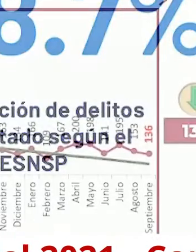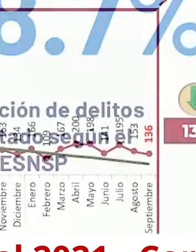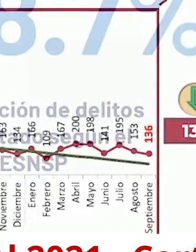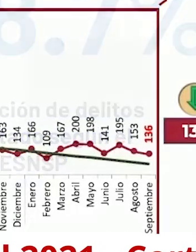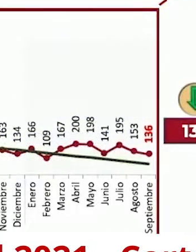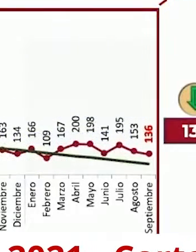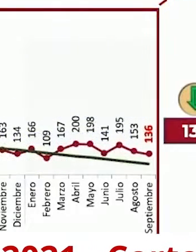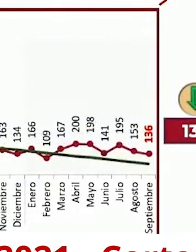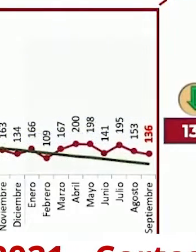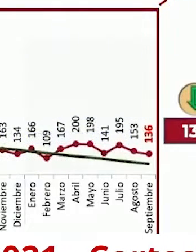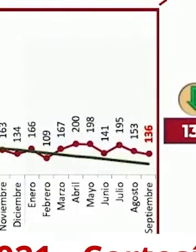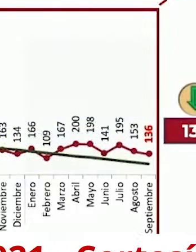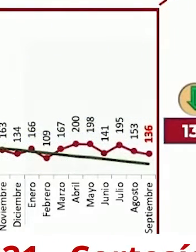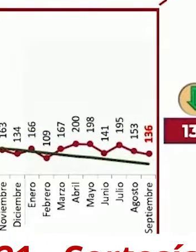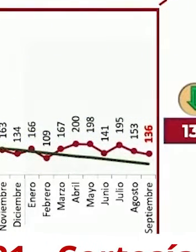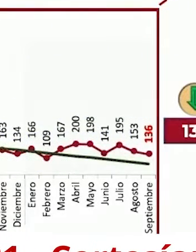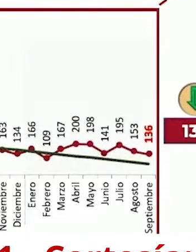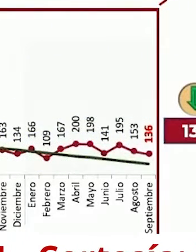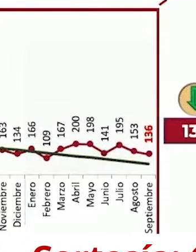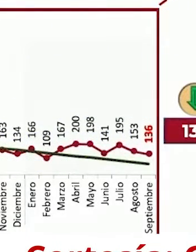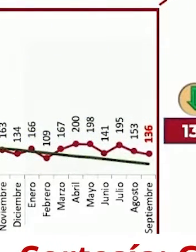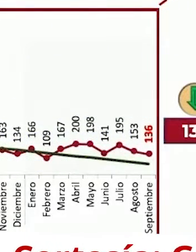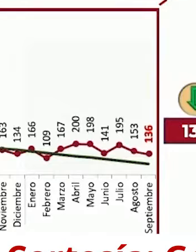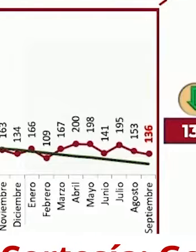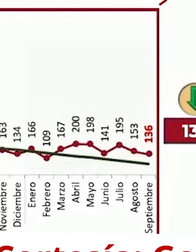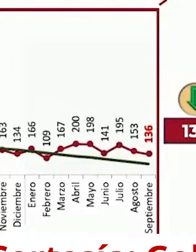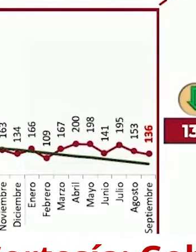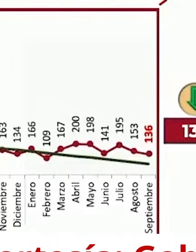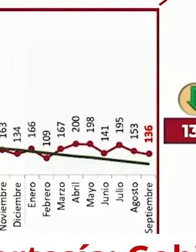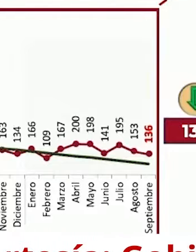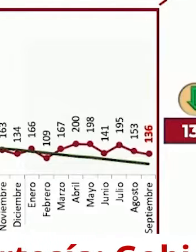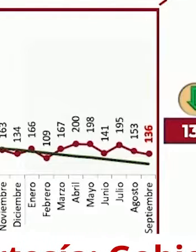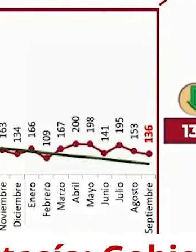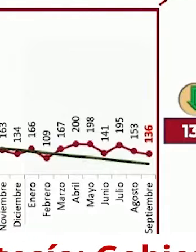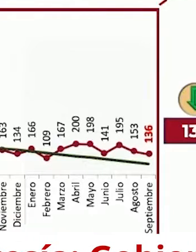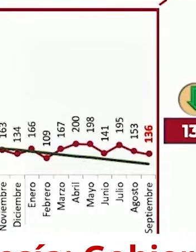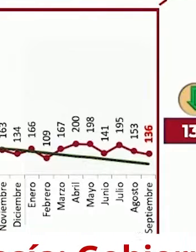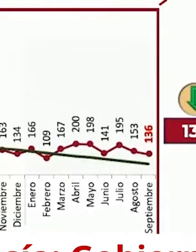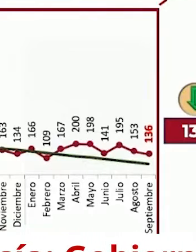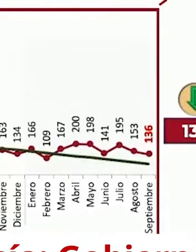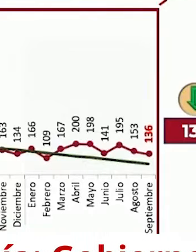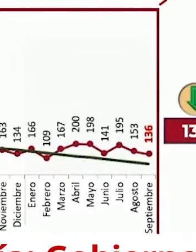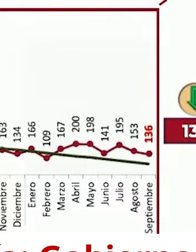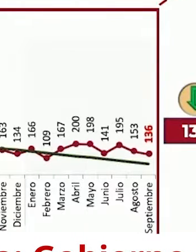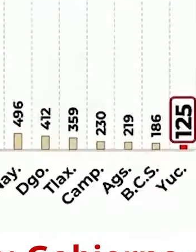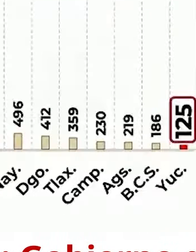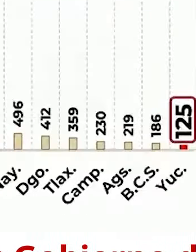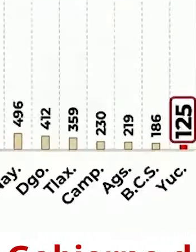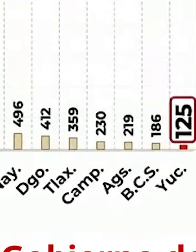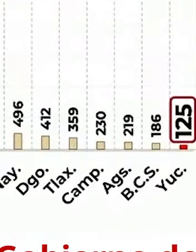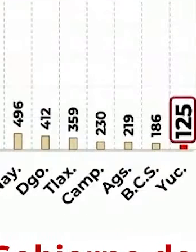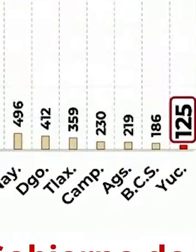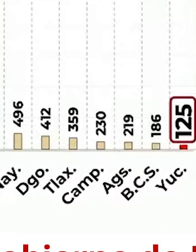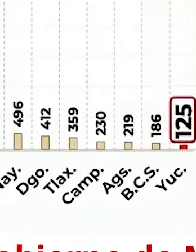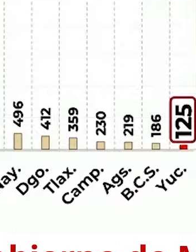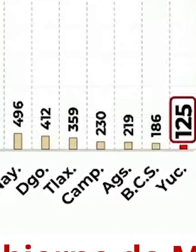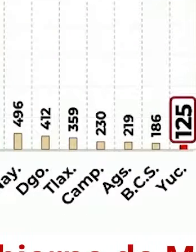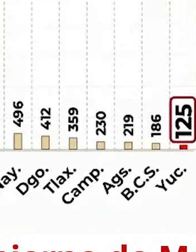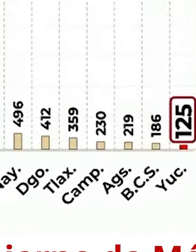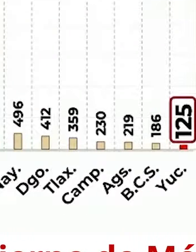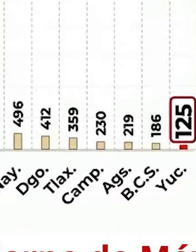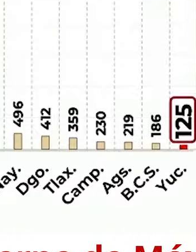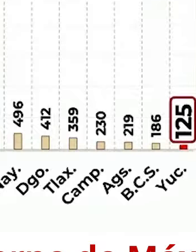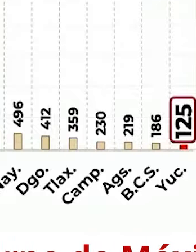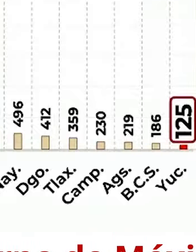Como podemos... Homicidios dolosos por entidad federativa en la presente administración y hasta el mes de septiembre, el estado